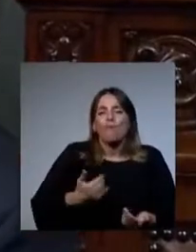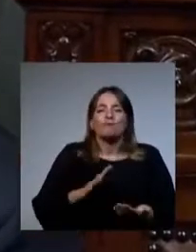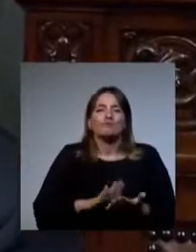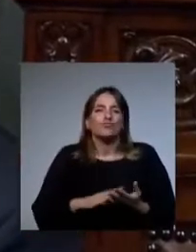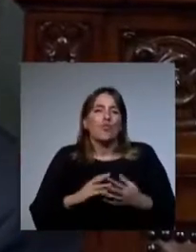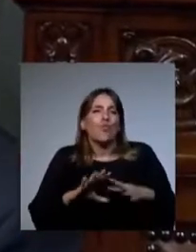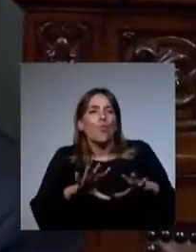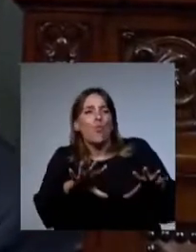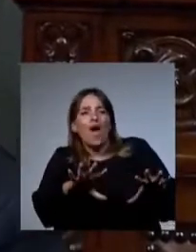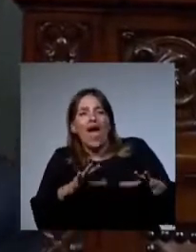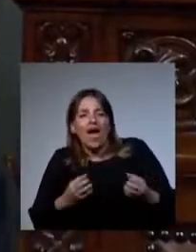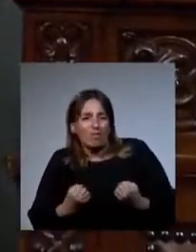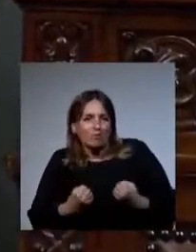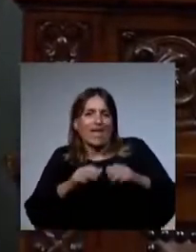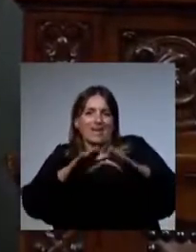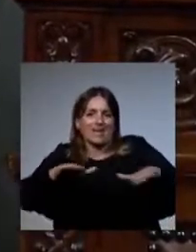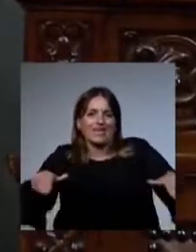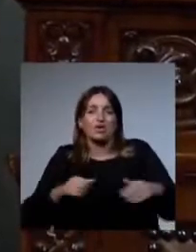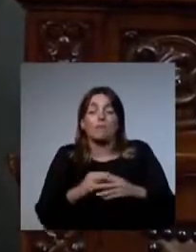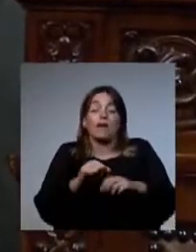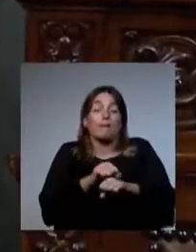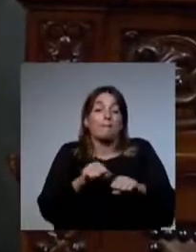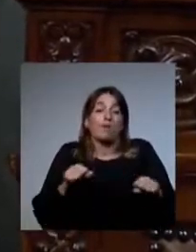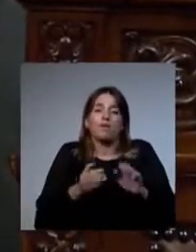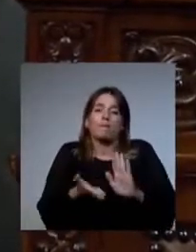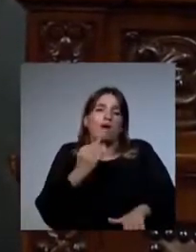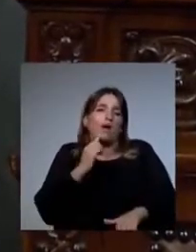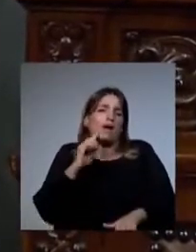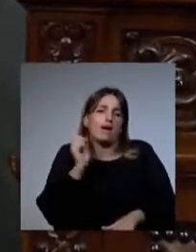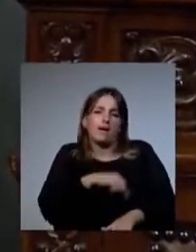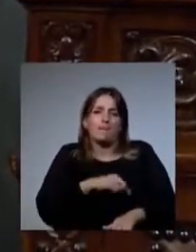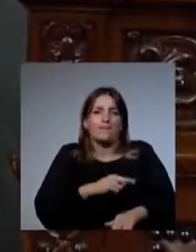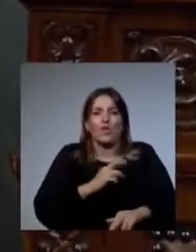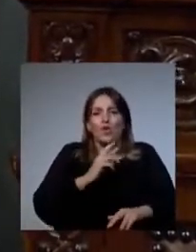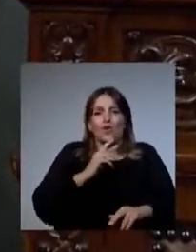Para agilizar y facilitar estas respuestas,